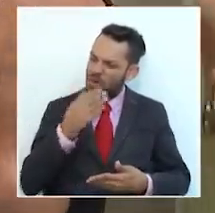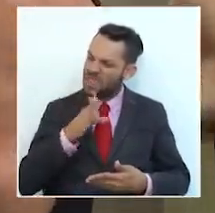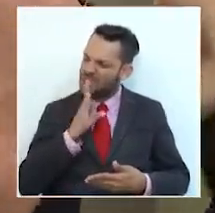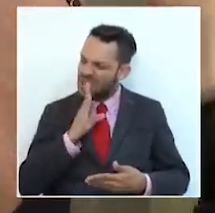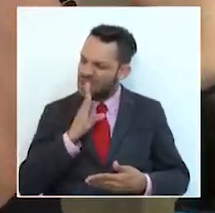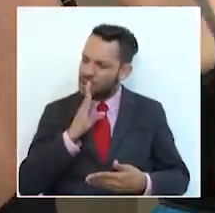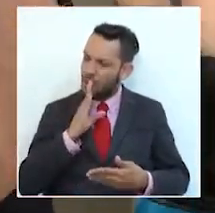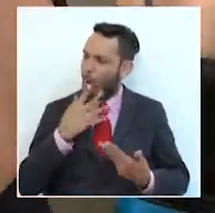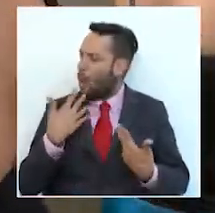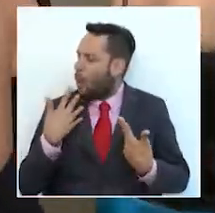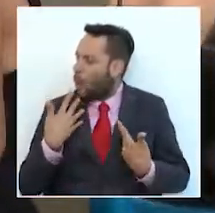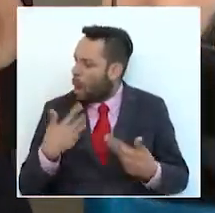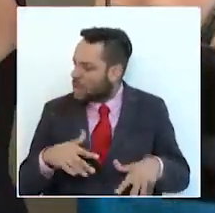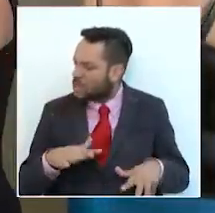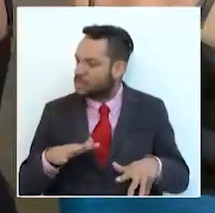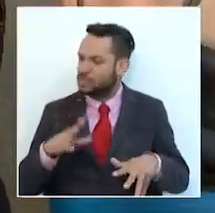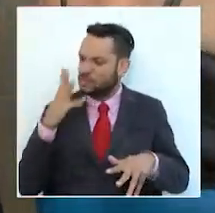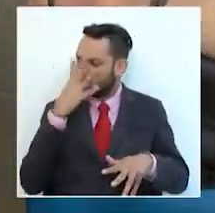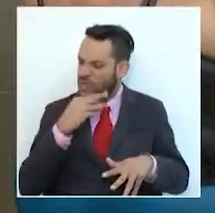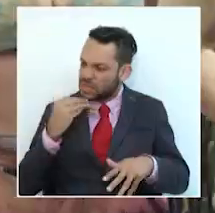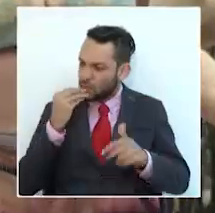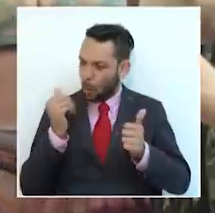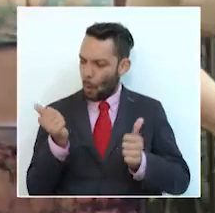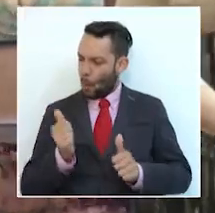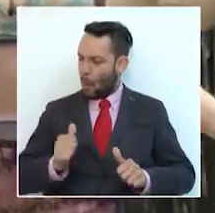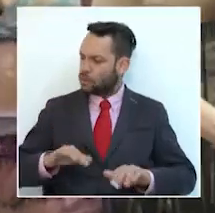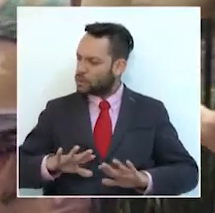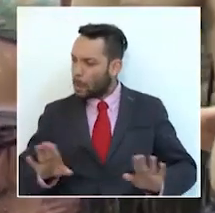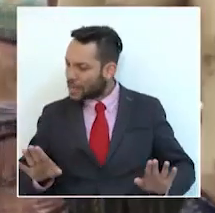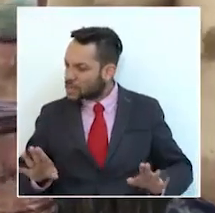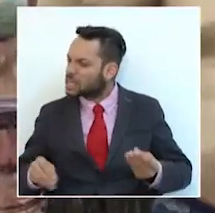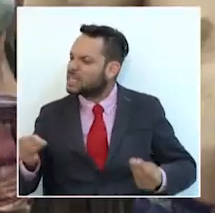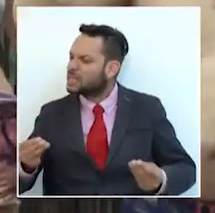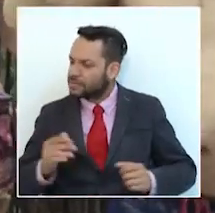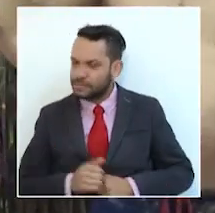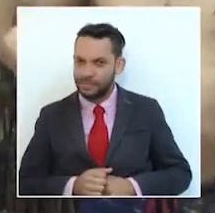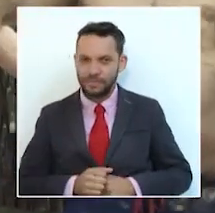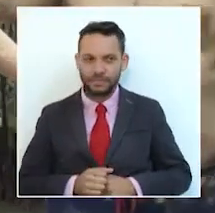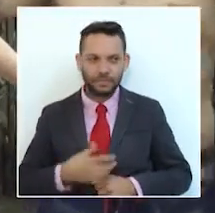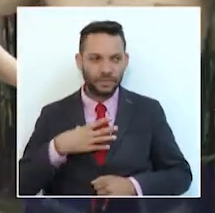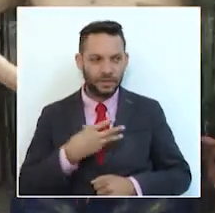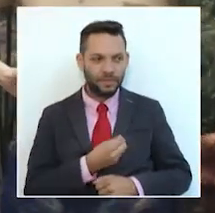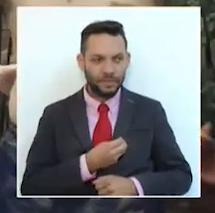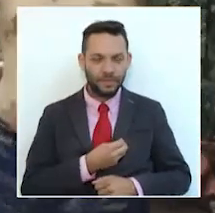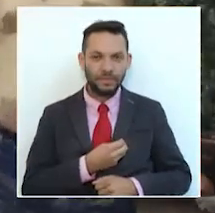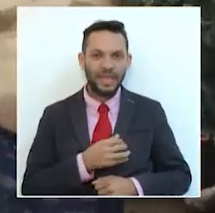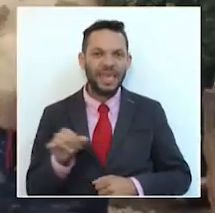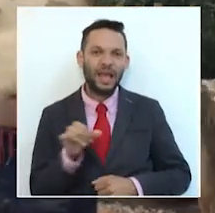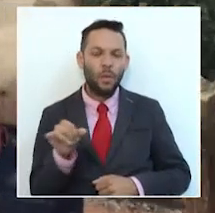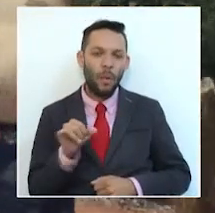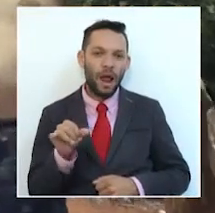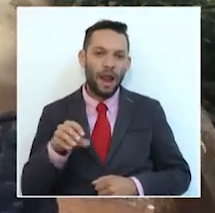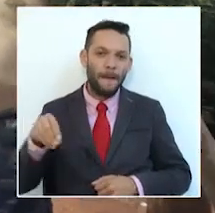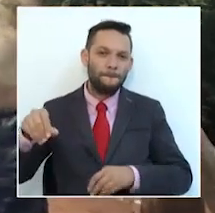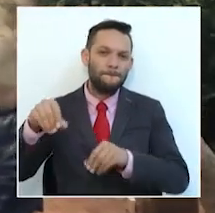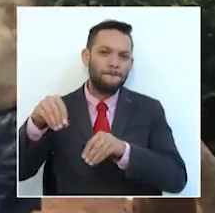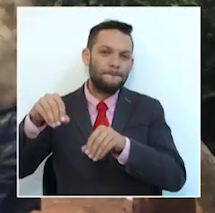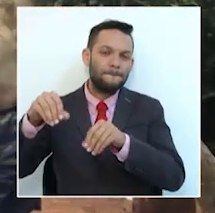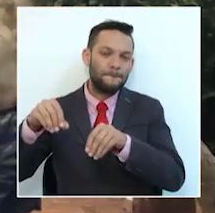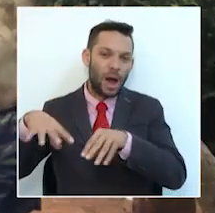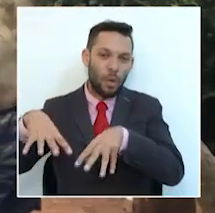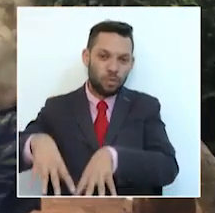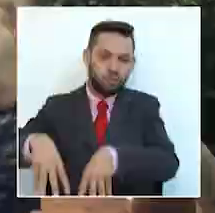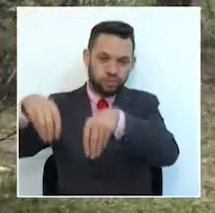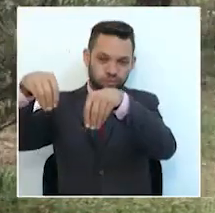simplemente es spice cosmético vamos a los pelos lo que son los barros este tipo de productos se conocen desde la